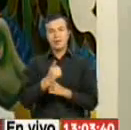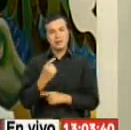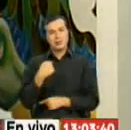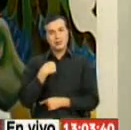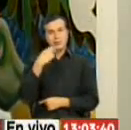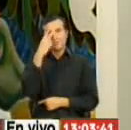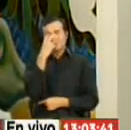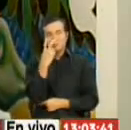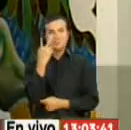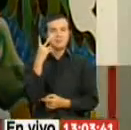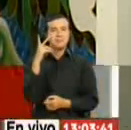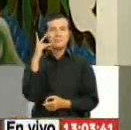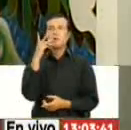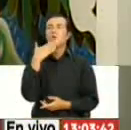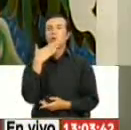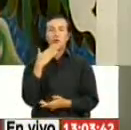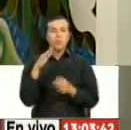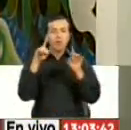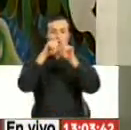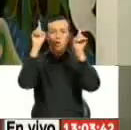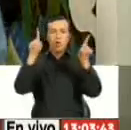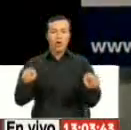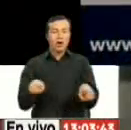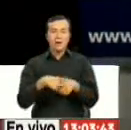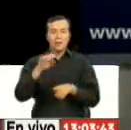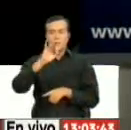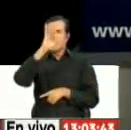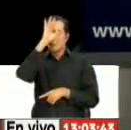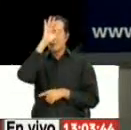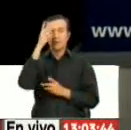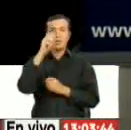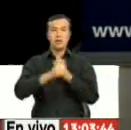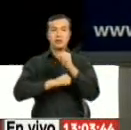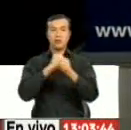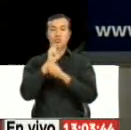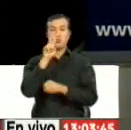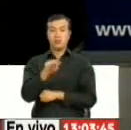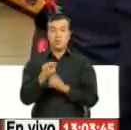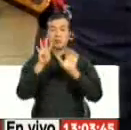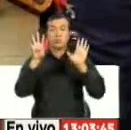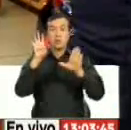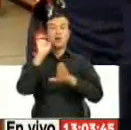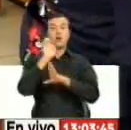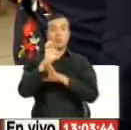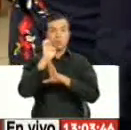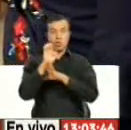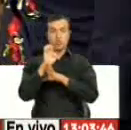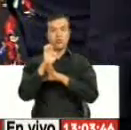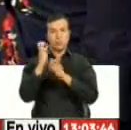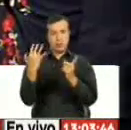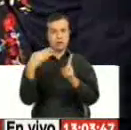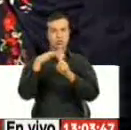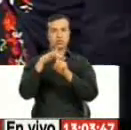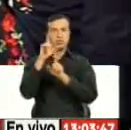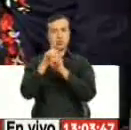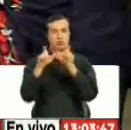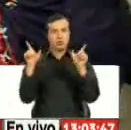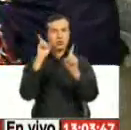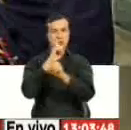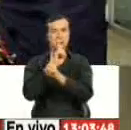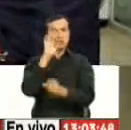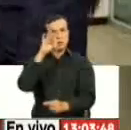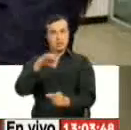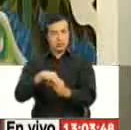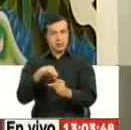veo cómo está diseñada la papeleta desde el año 2009 el país lideró la iniciativa de la inclusión de este sector de la población